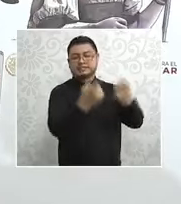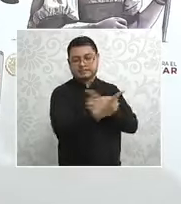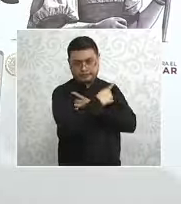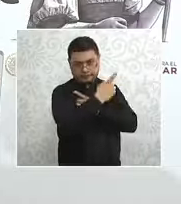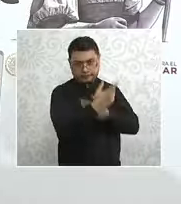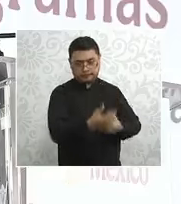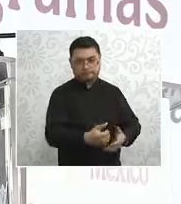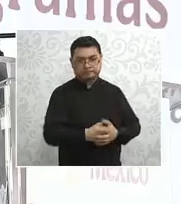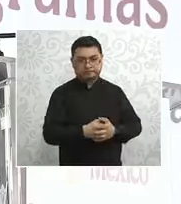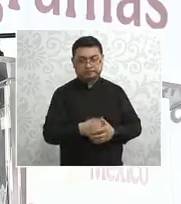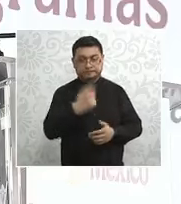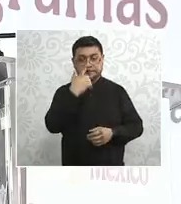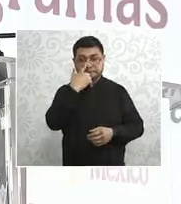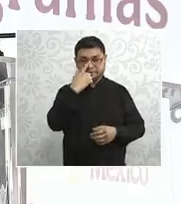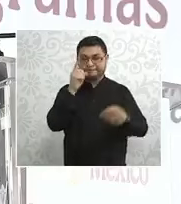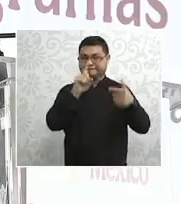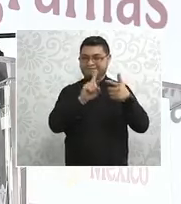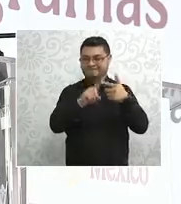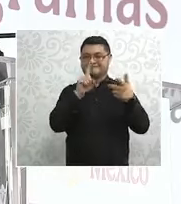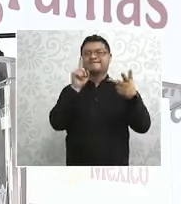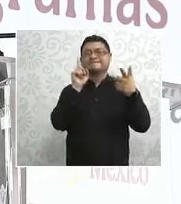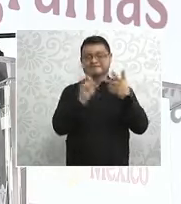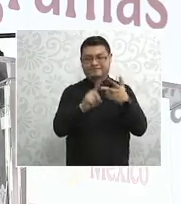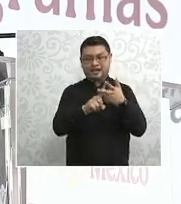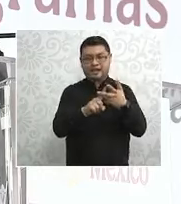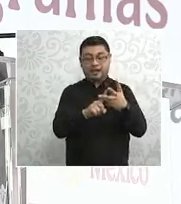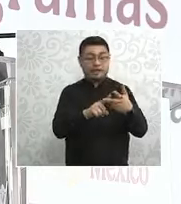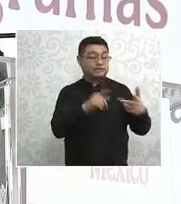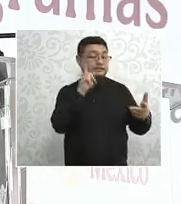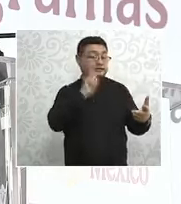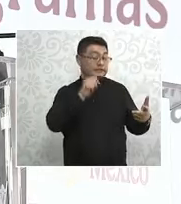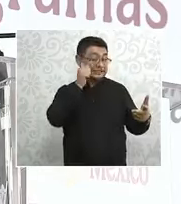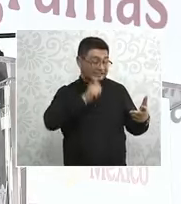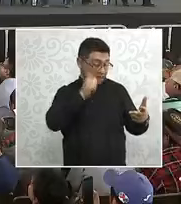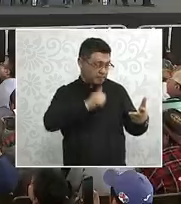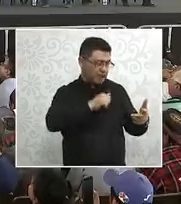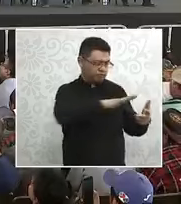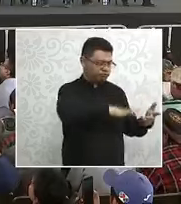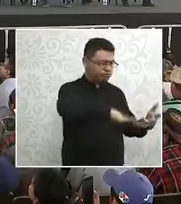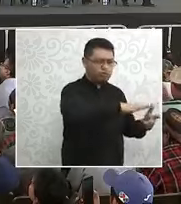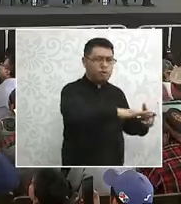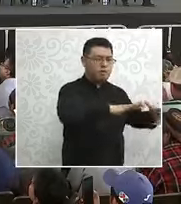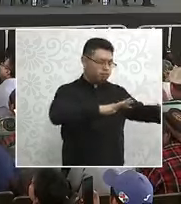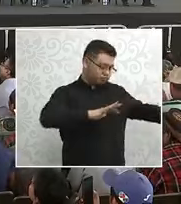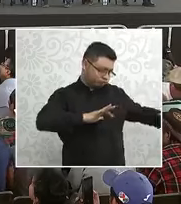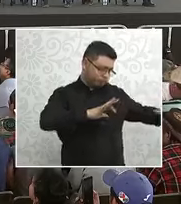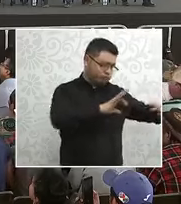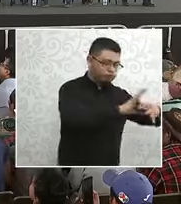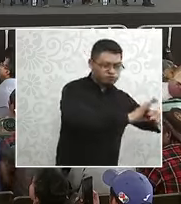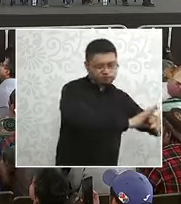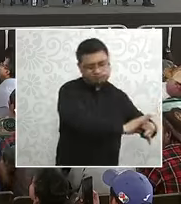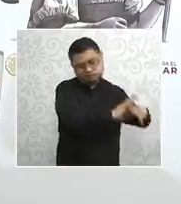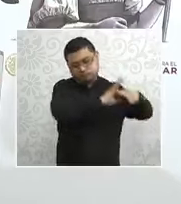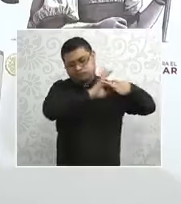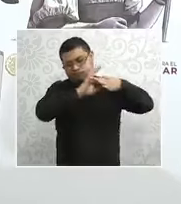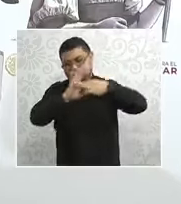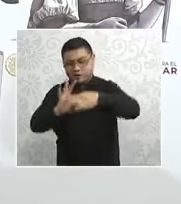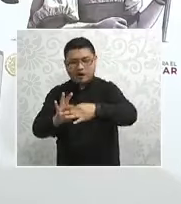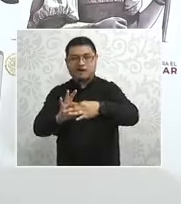principio con el pueblo todo sin el pueblo por eso